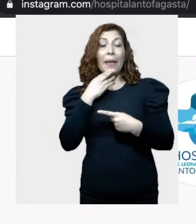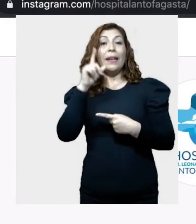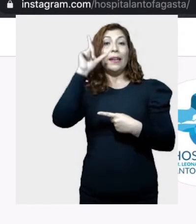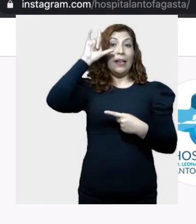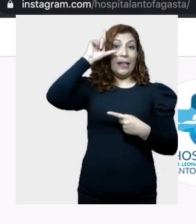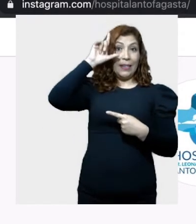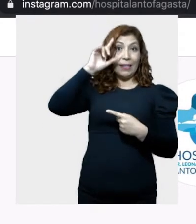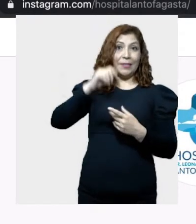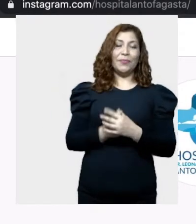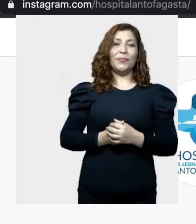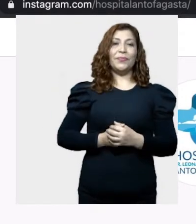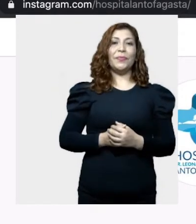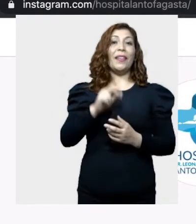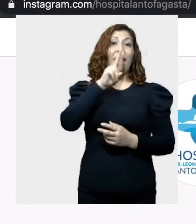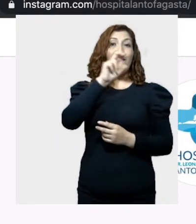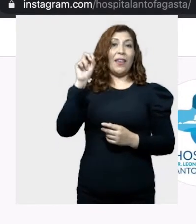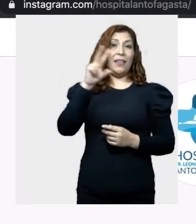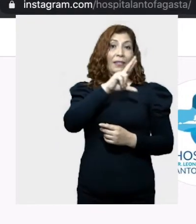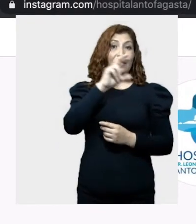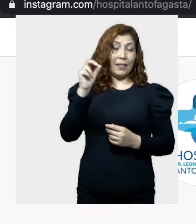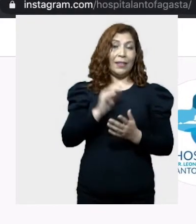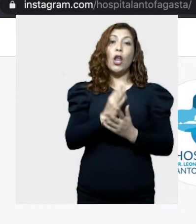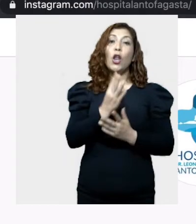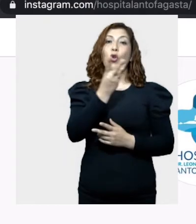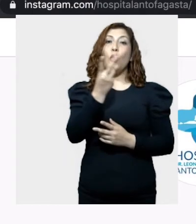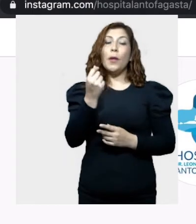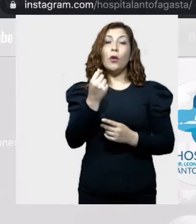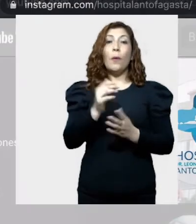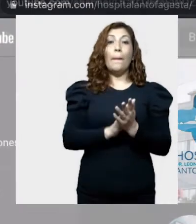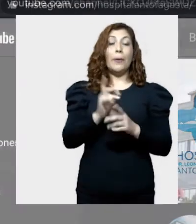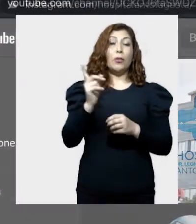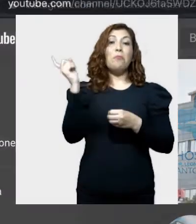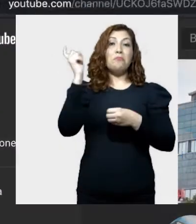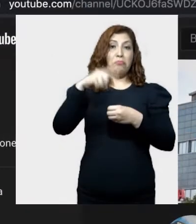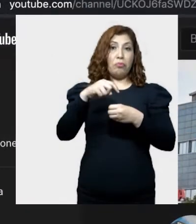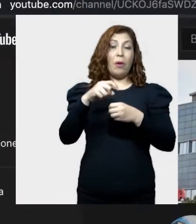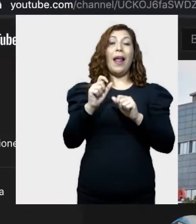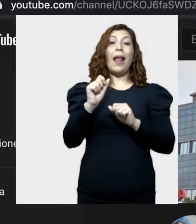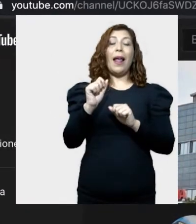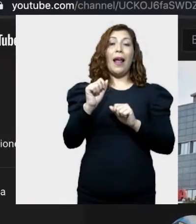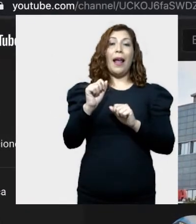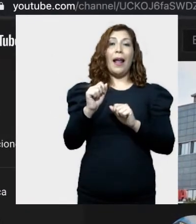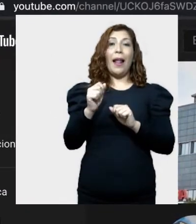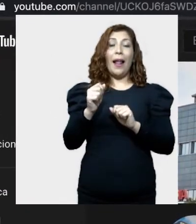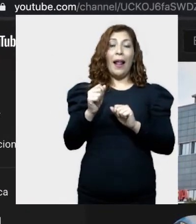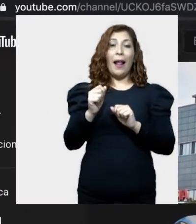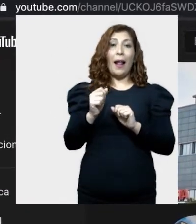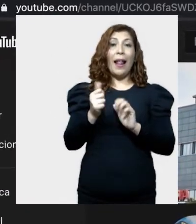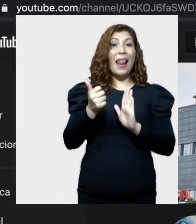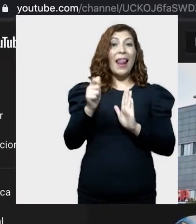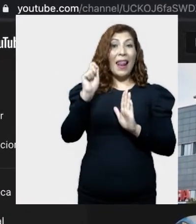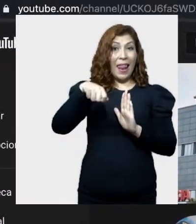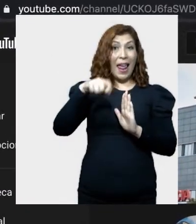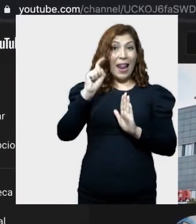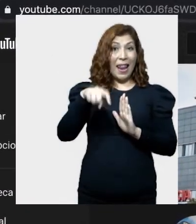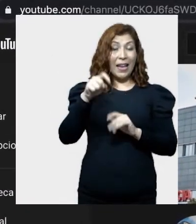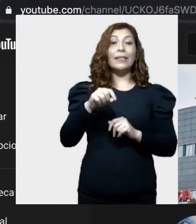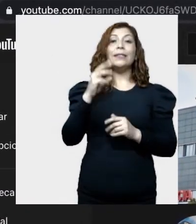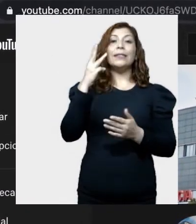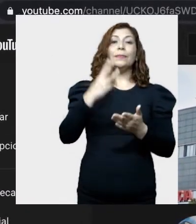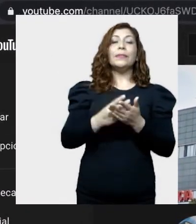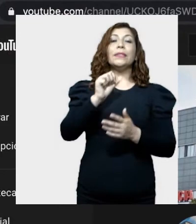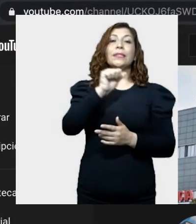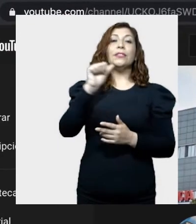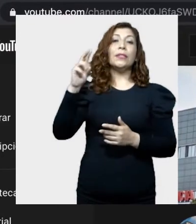Instagram. El 2020, el número de seguidores en esta plataforma alcanzó a las 3.613